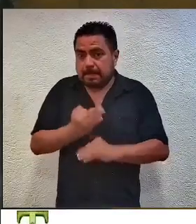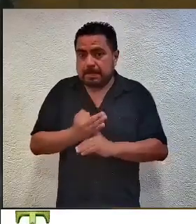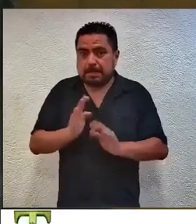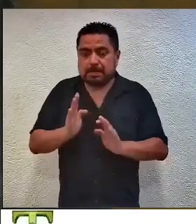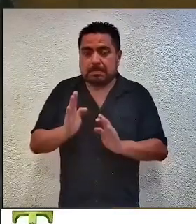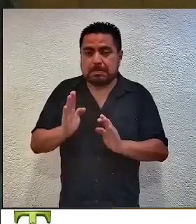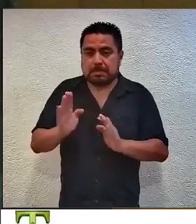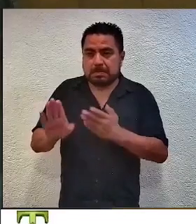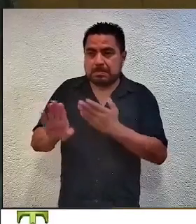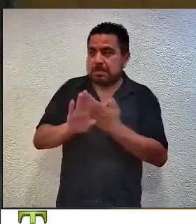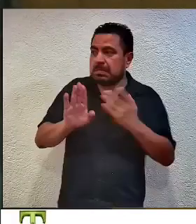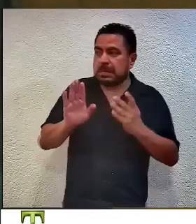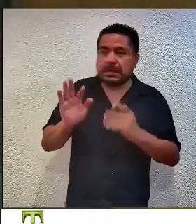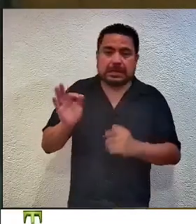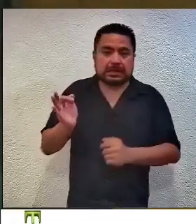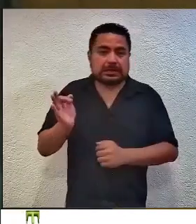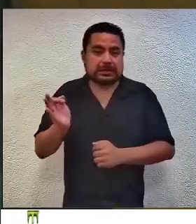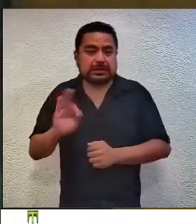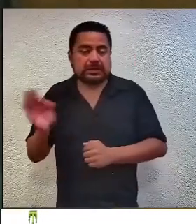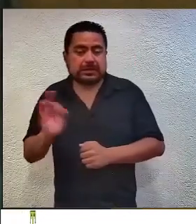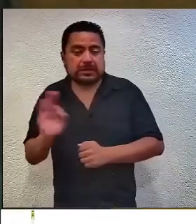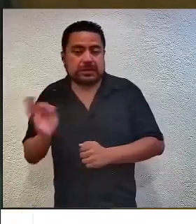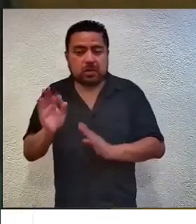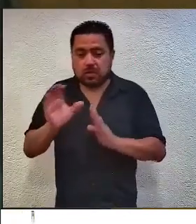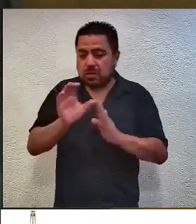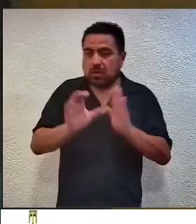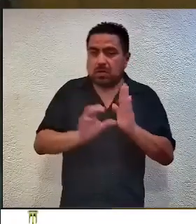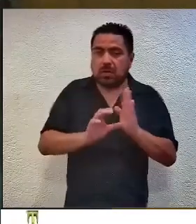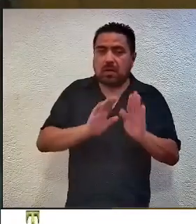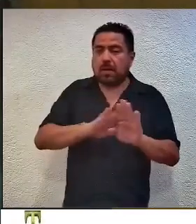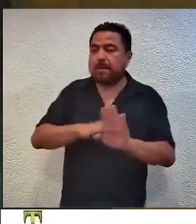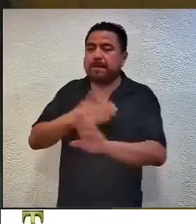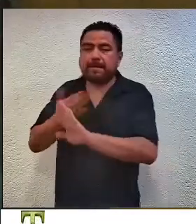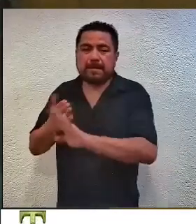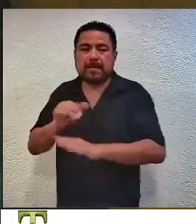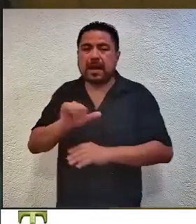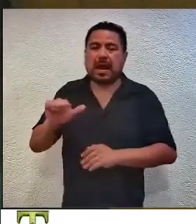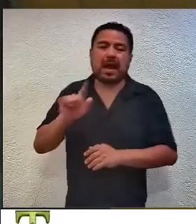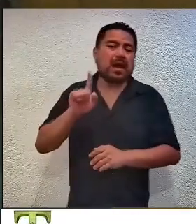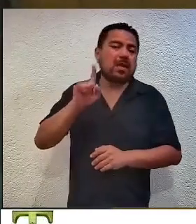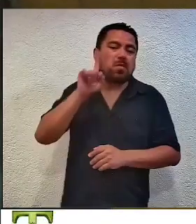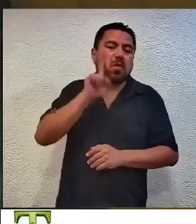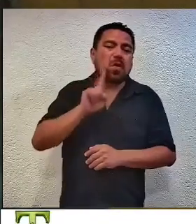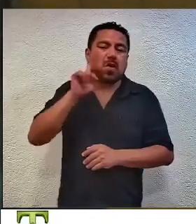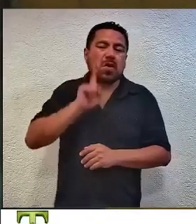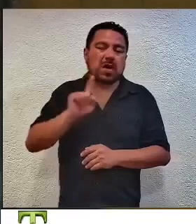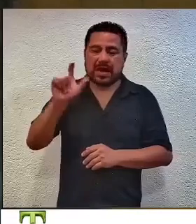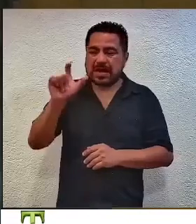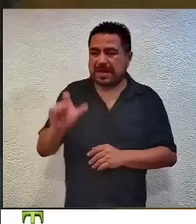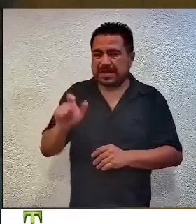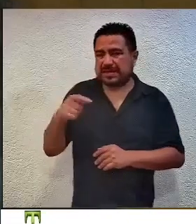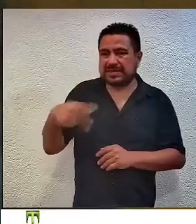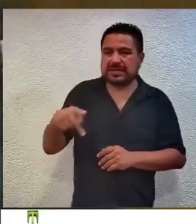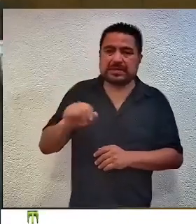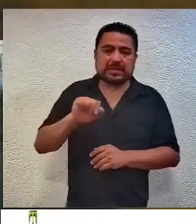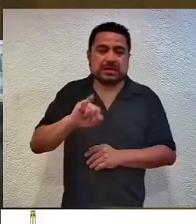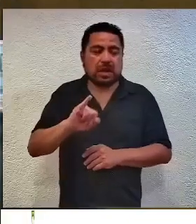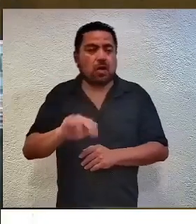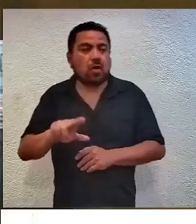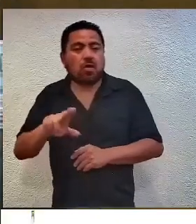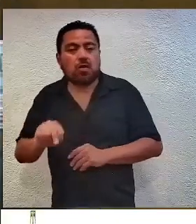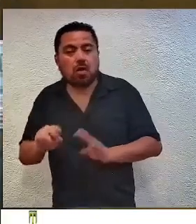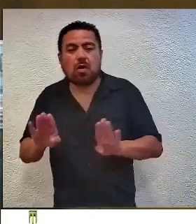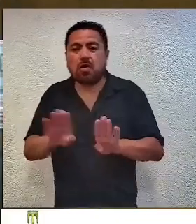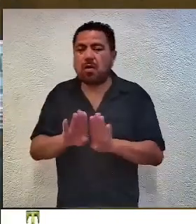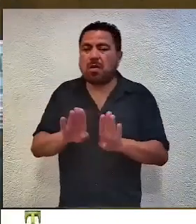prejuzgue sobre los posibles actos constitutivos de violencia política contra las mujeres en razón de género, si son o no, como